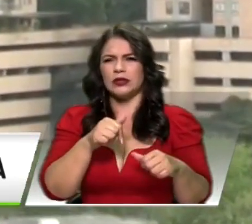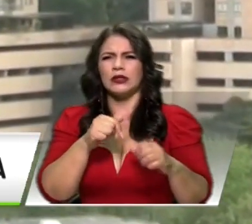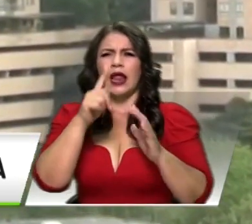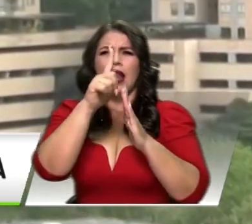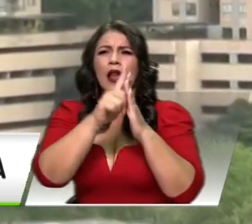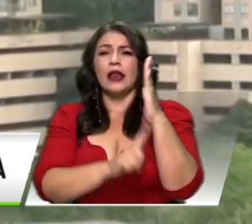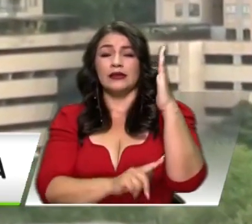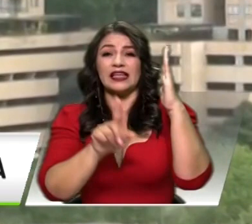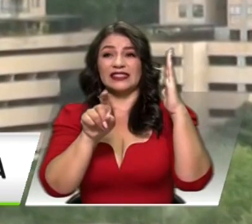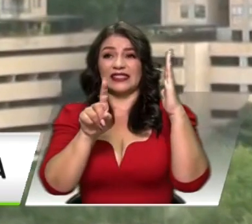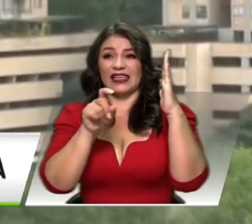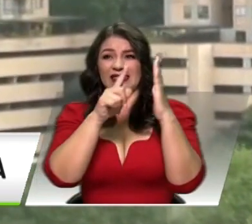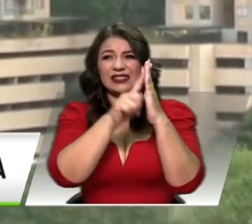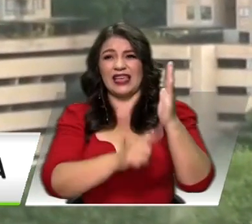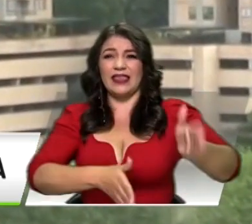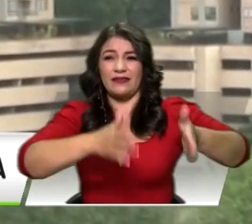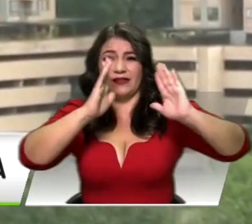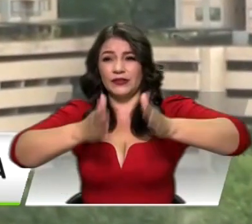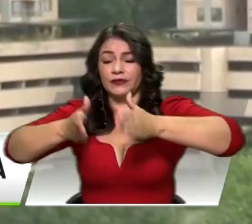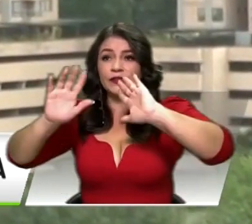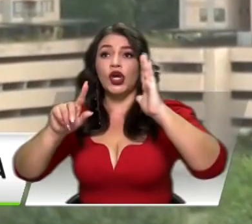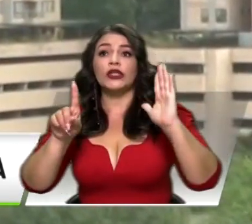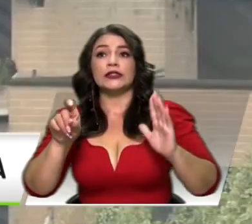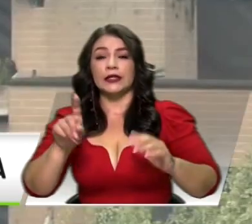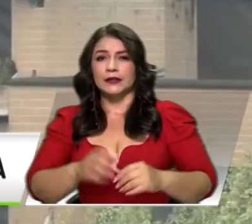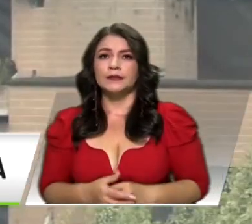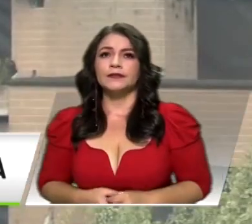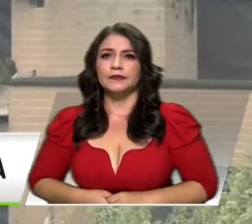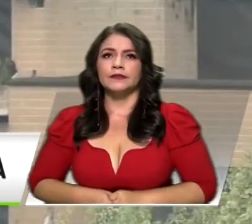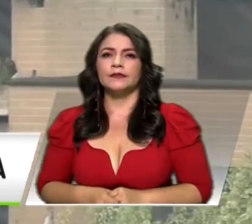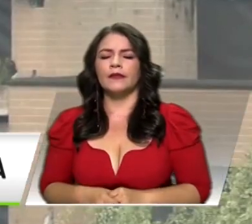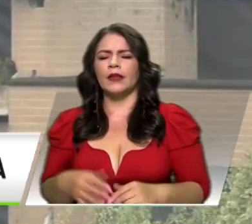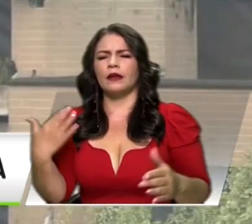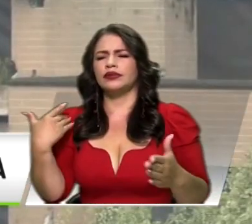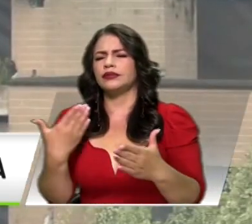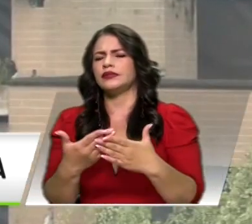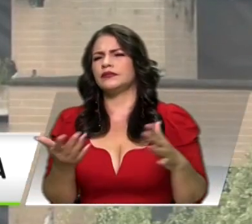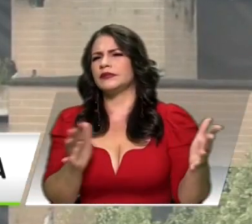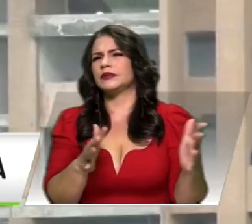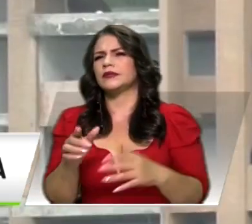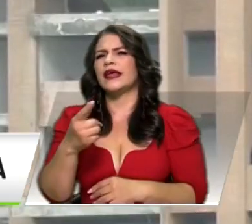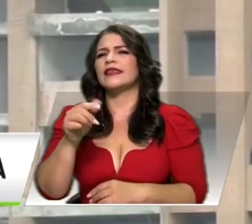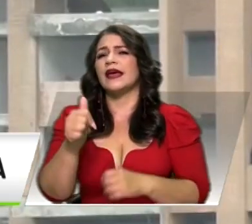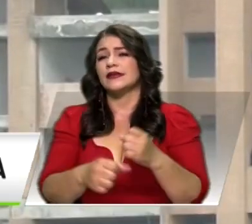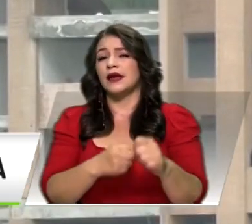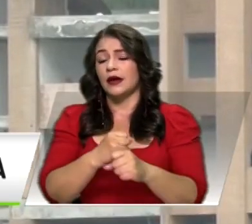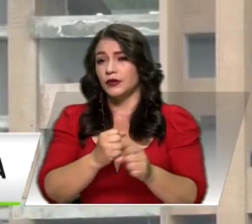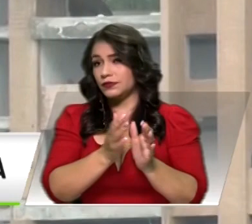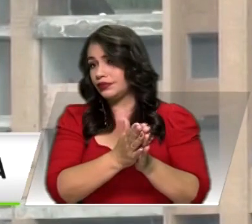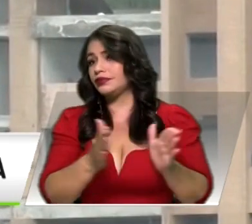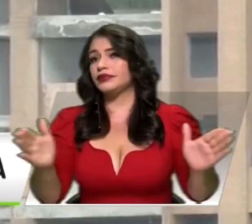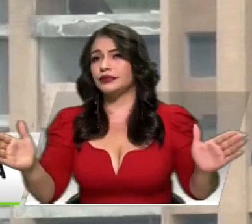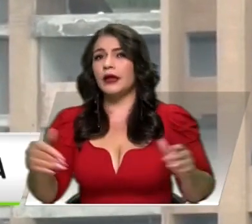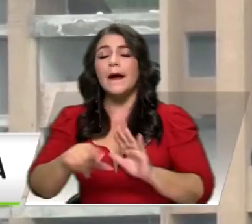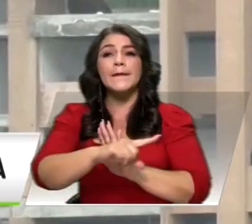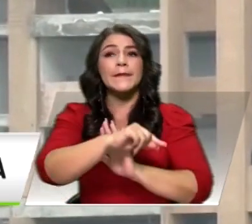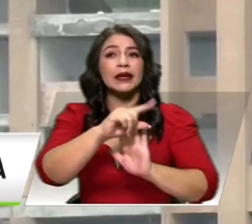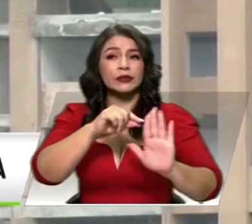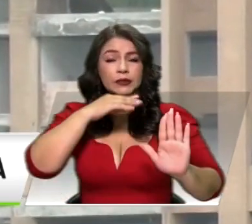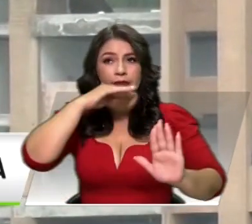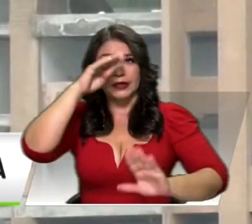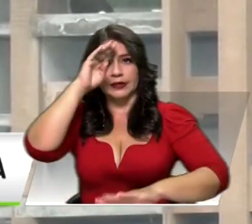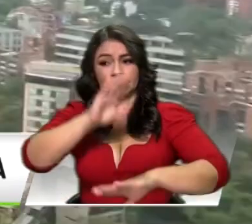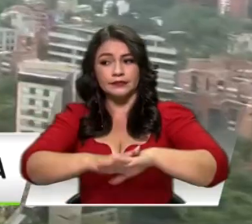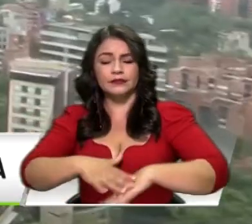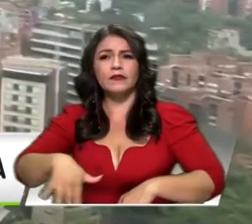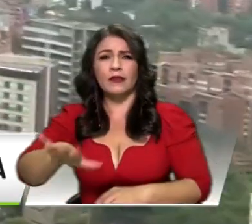de 6 edificios demolidos por fallas estructurales en Antioquia en un periodo de aproximadamente 10 años. Según la Personería de Medellín, en la ciudad